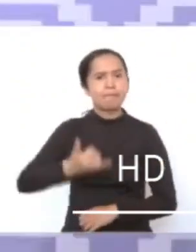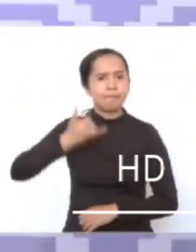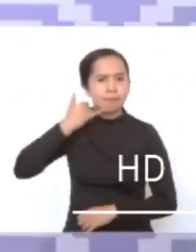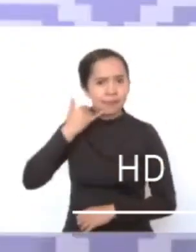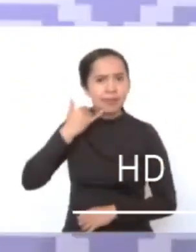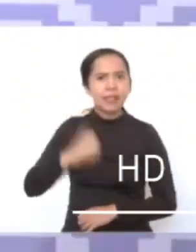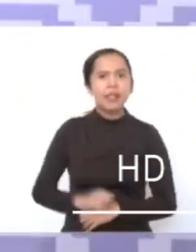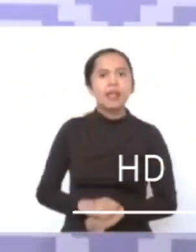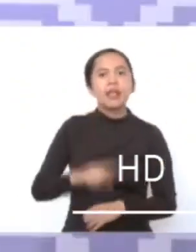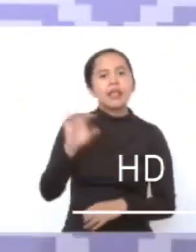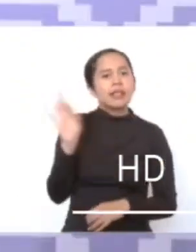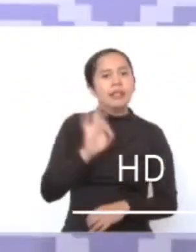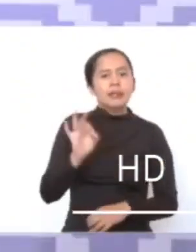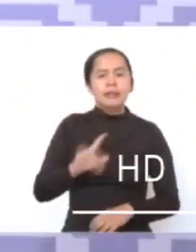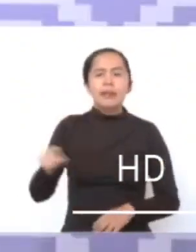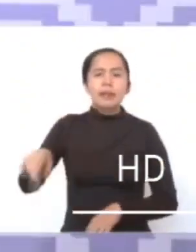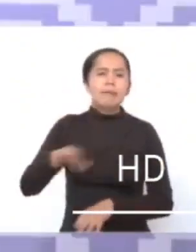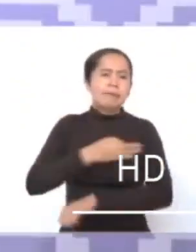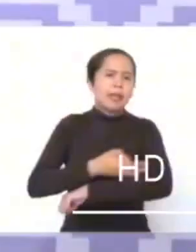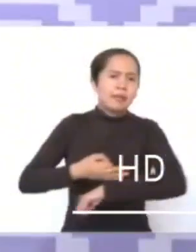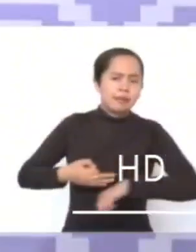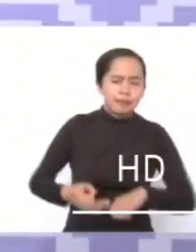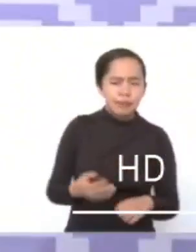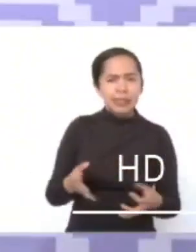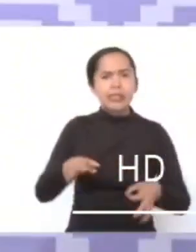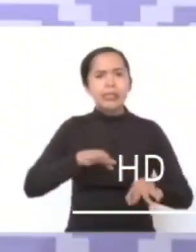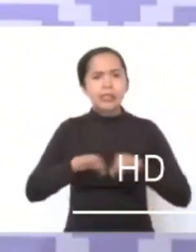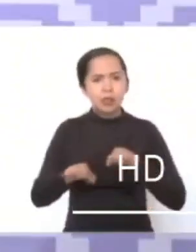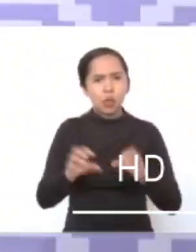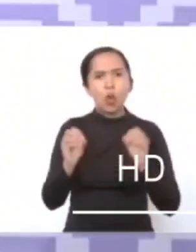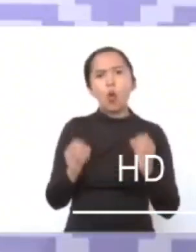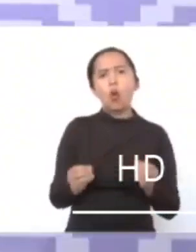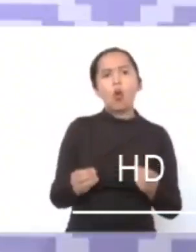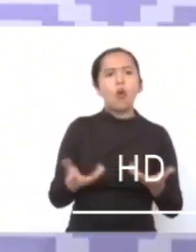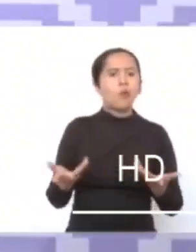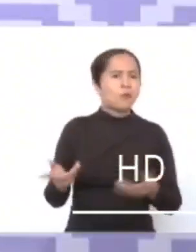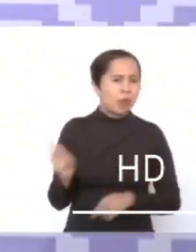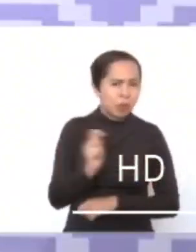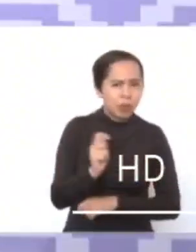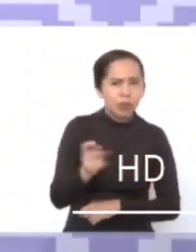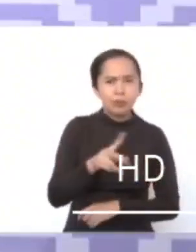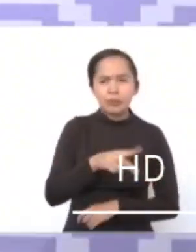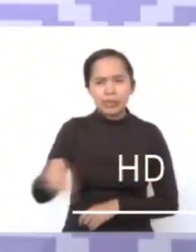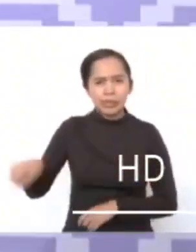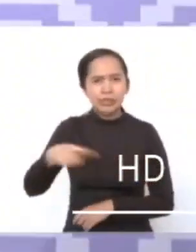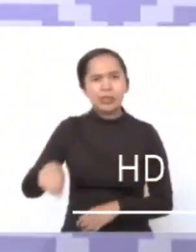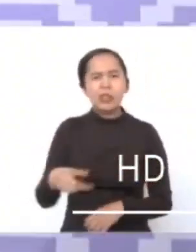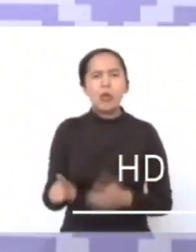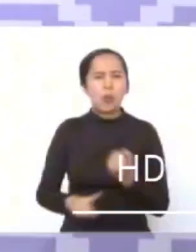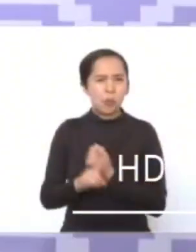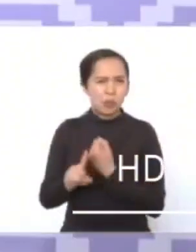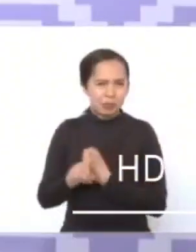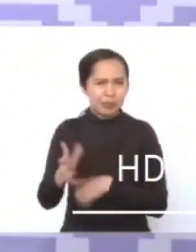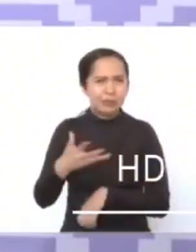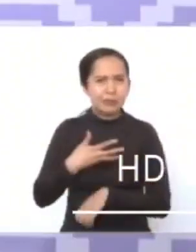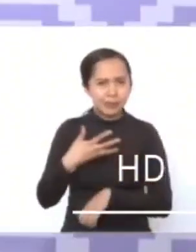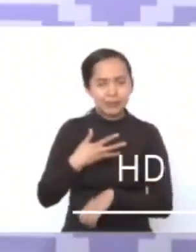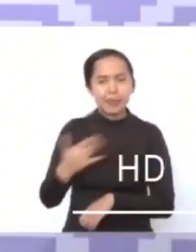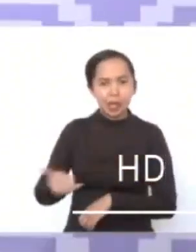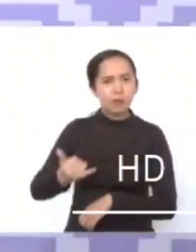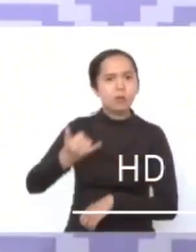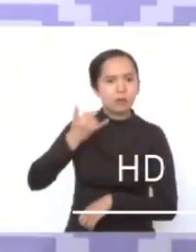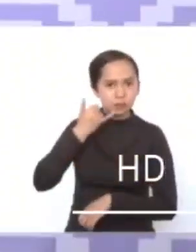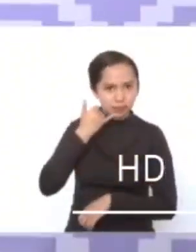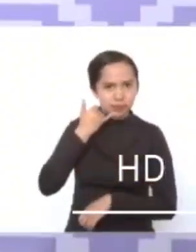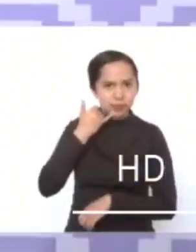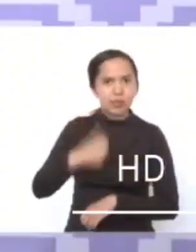relaciones familiares, laborales o de pareja y no saben qué es, solo las entristece, les molesta, llamen.